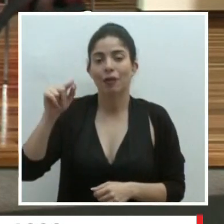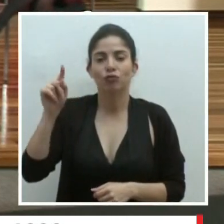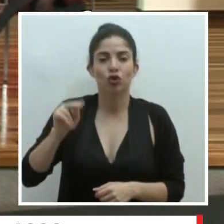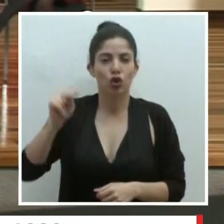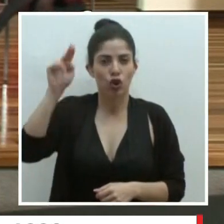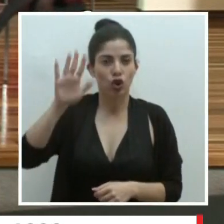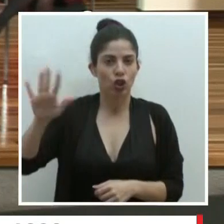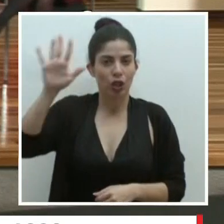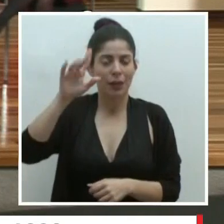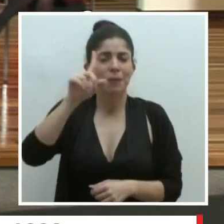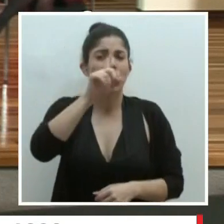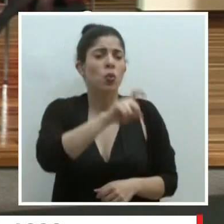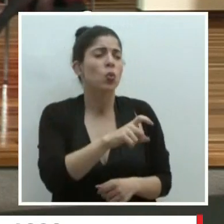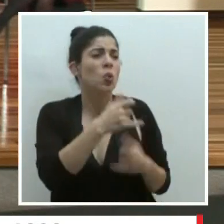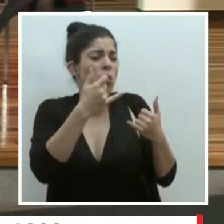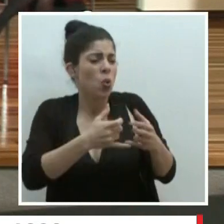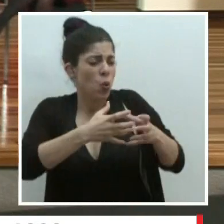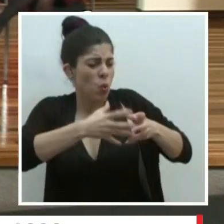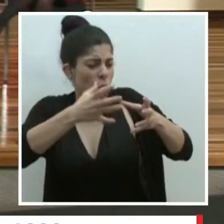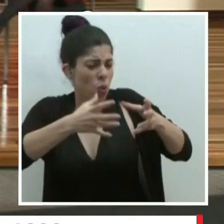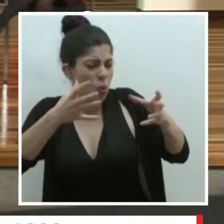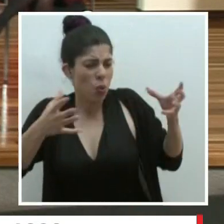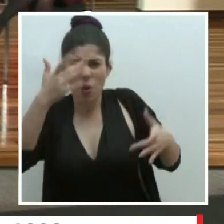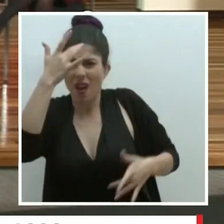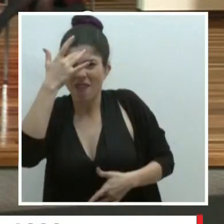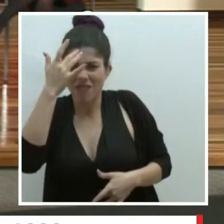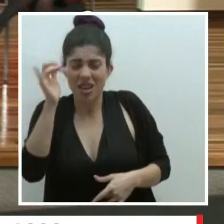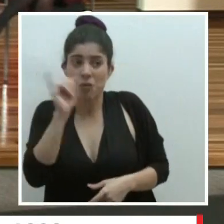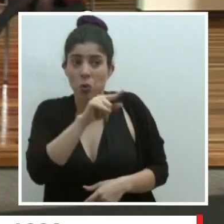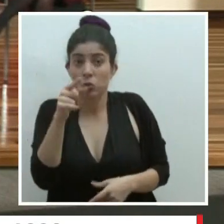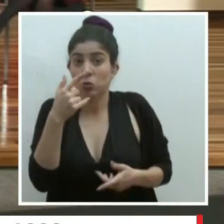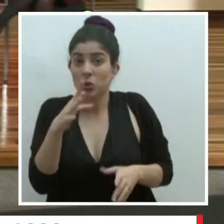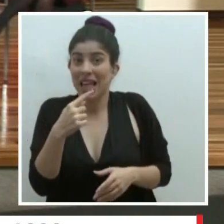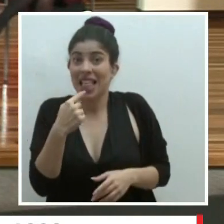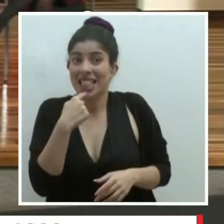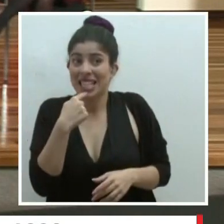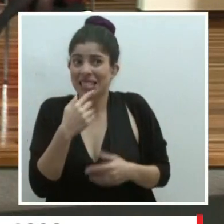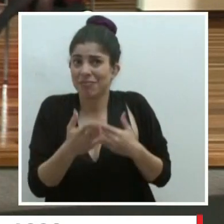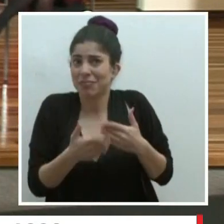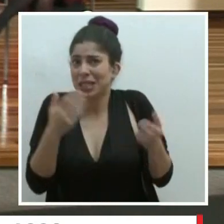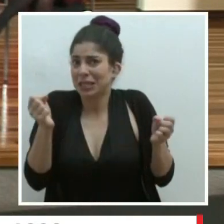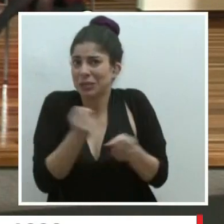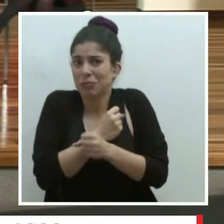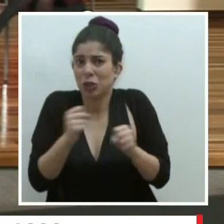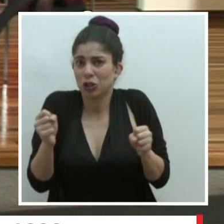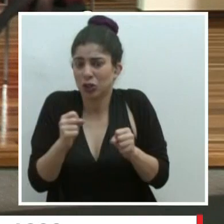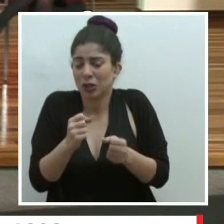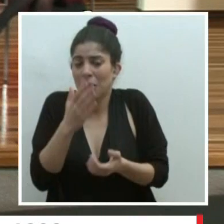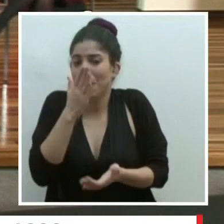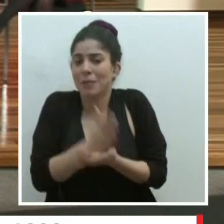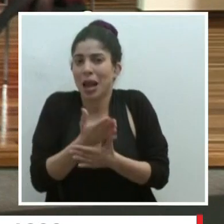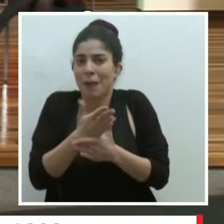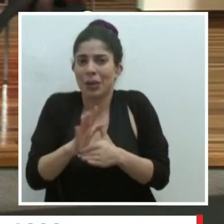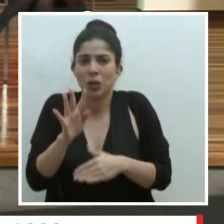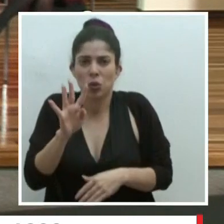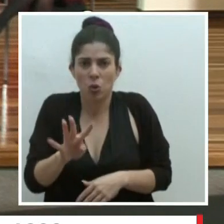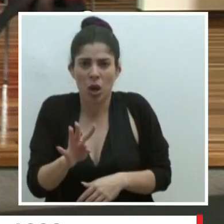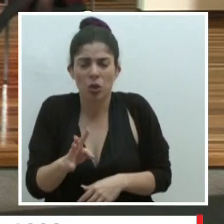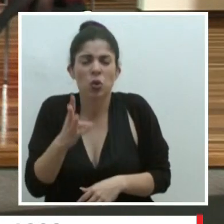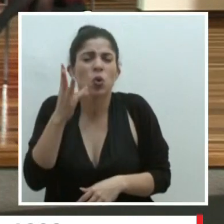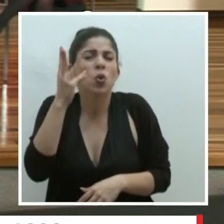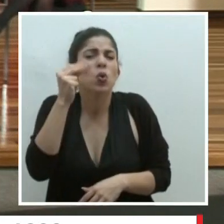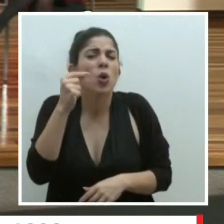norte, consulta: tras el aumento considerable de casos y como ustedes han indicado, es casi imposible evitar la fase 4. ¿A cuántos